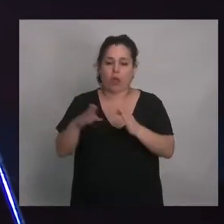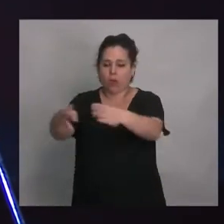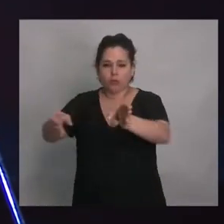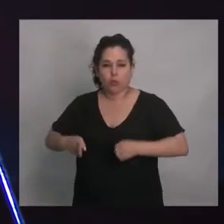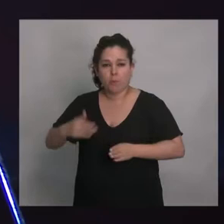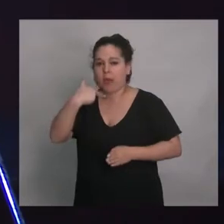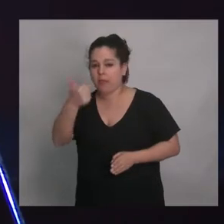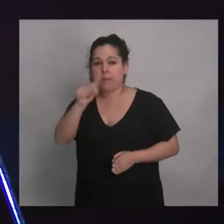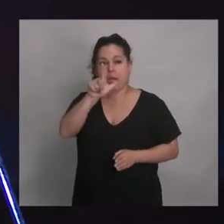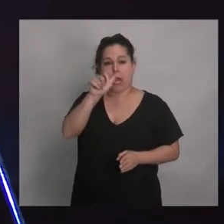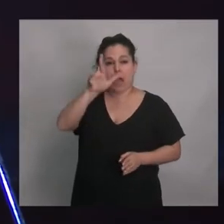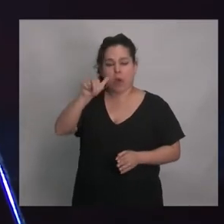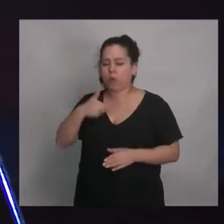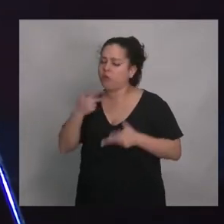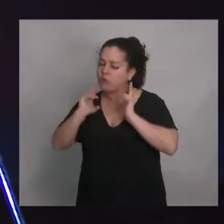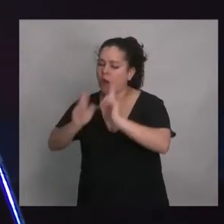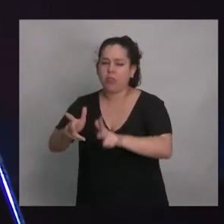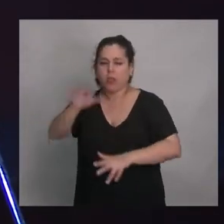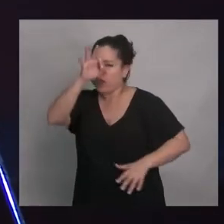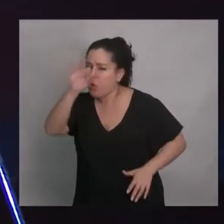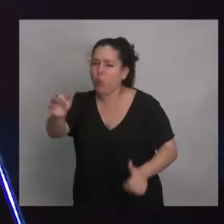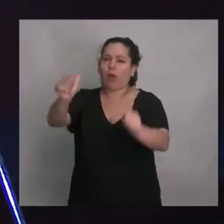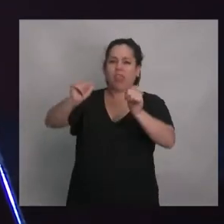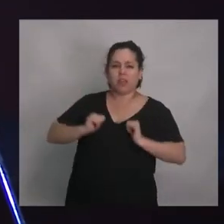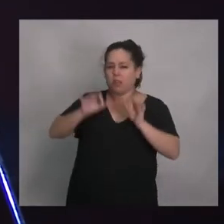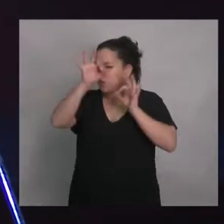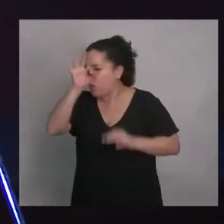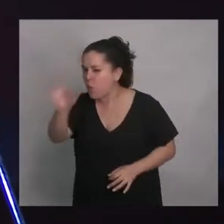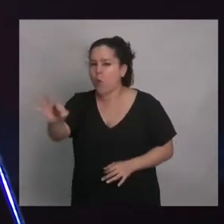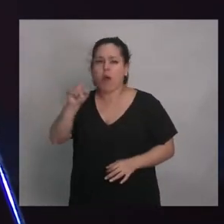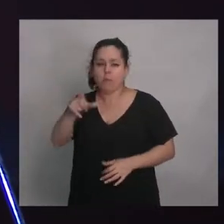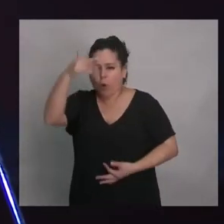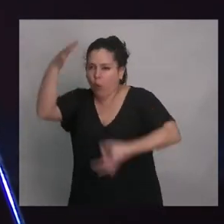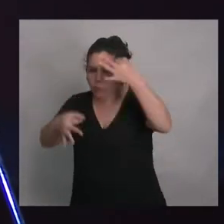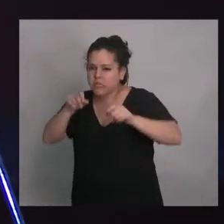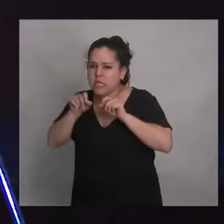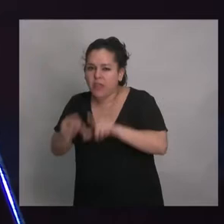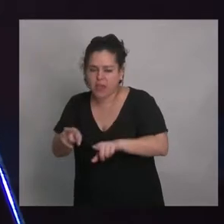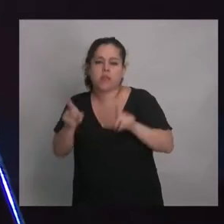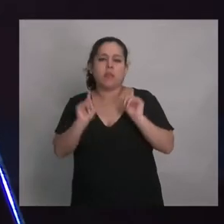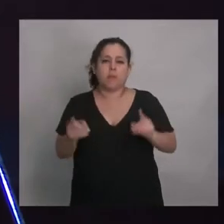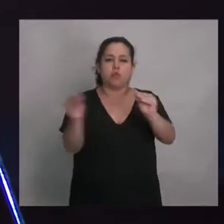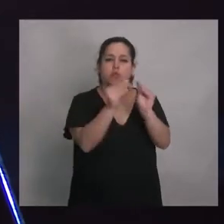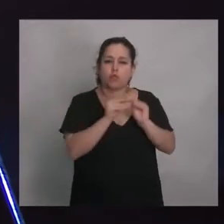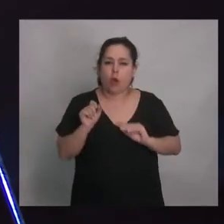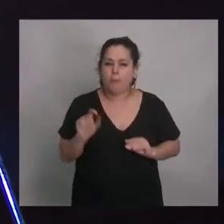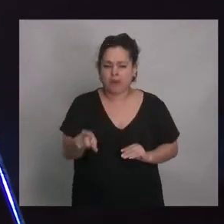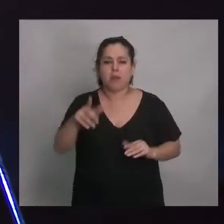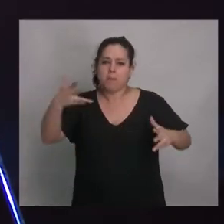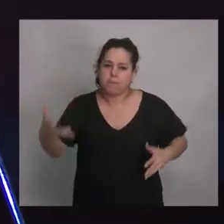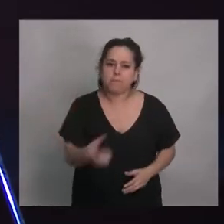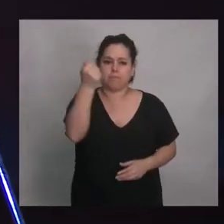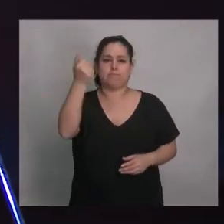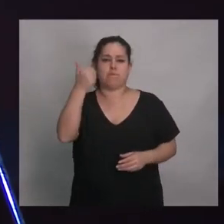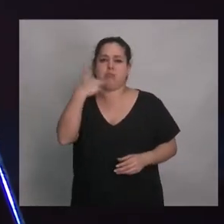laura no descansar un solo día por la justicia por sus compañeros y ella y por encontrar su hijito que